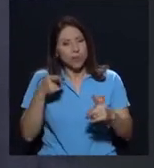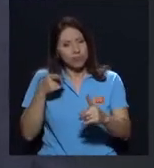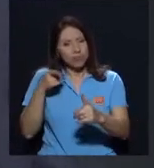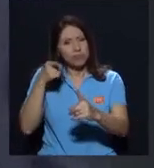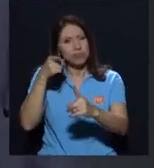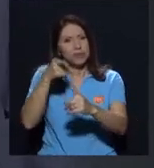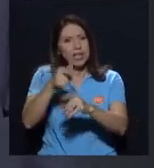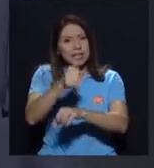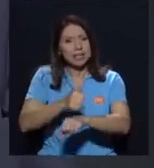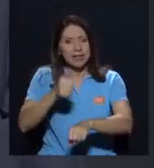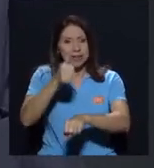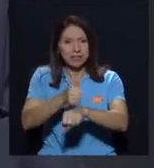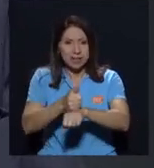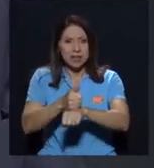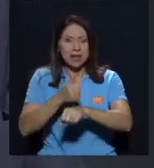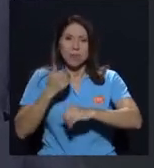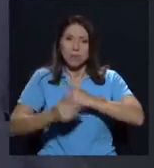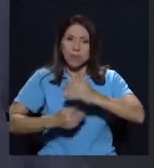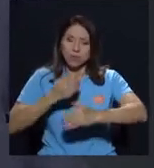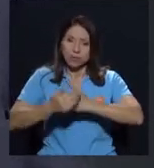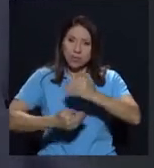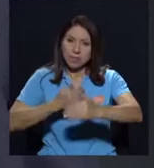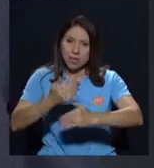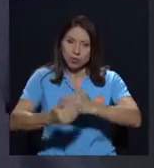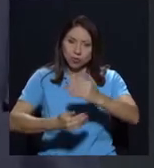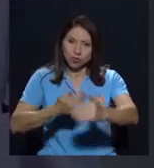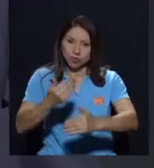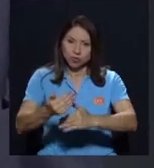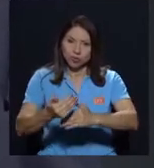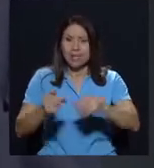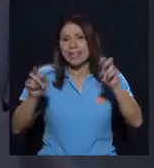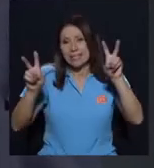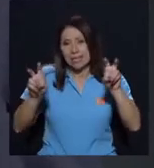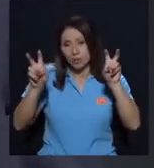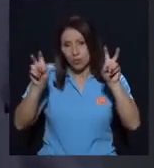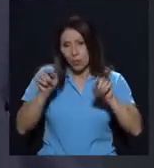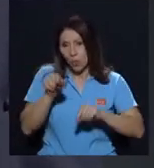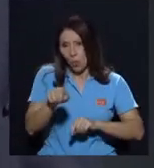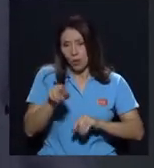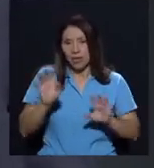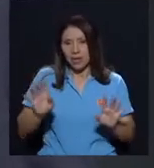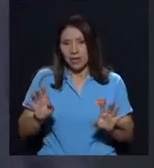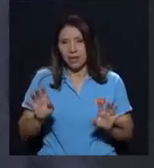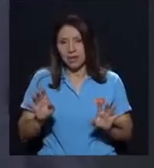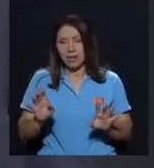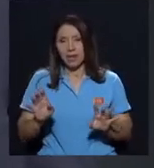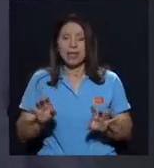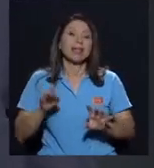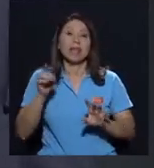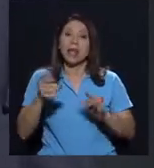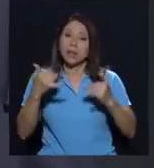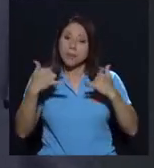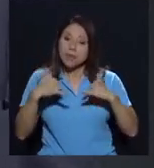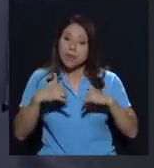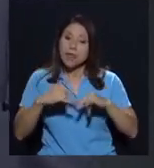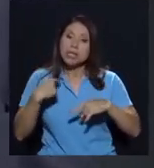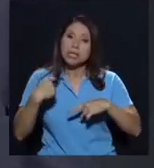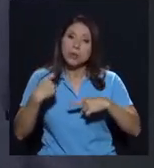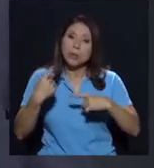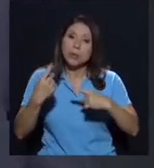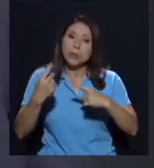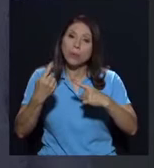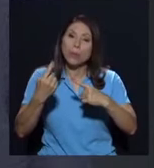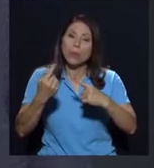establecer el procedimiento mediante los cuales se supone que el alto evidentemente que se aprueben las leyes y